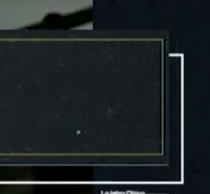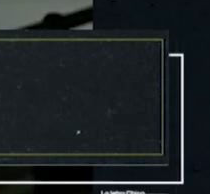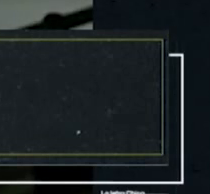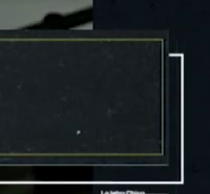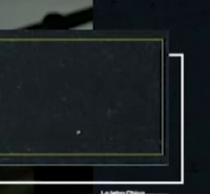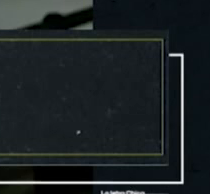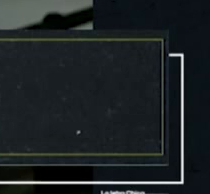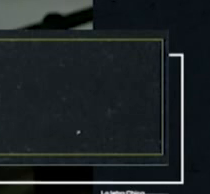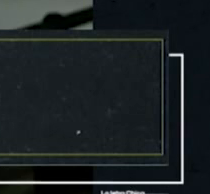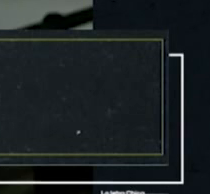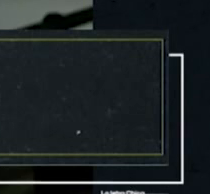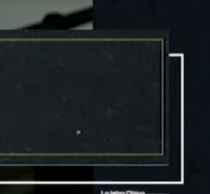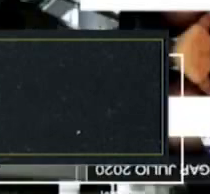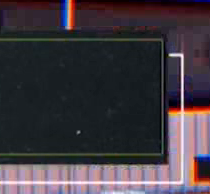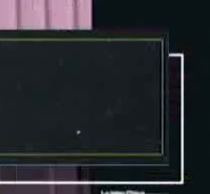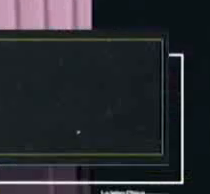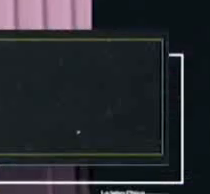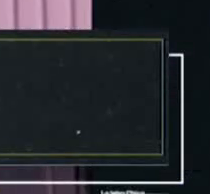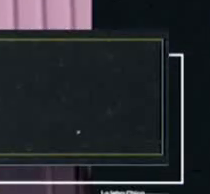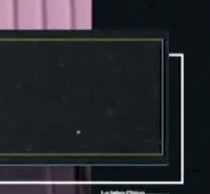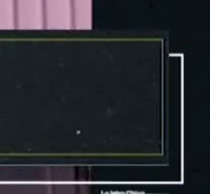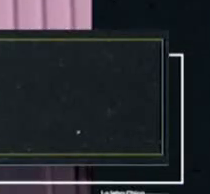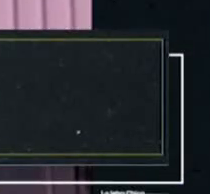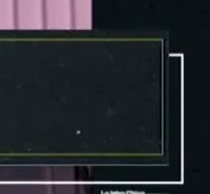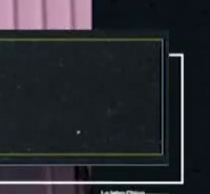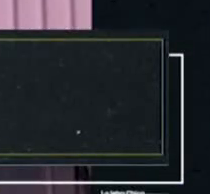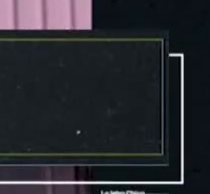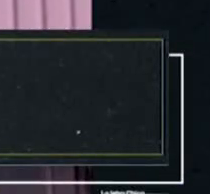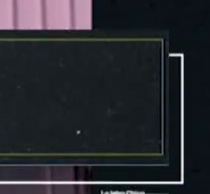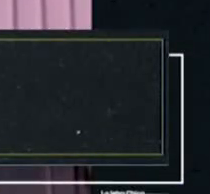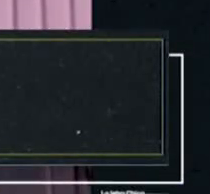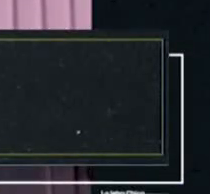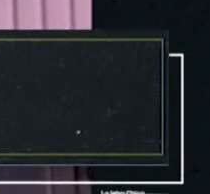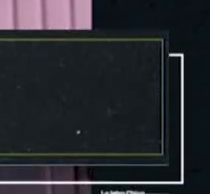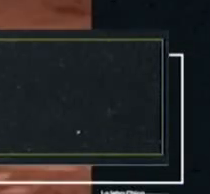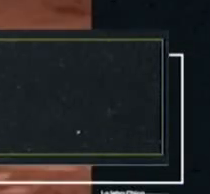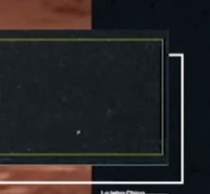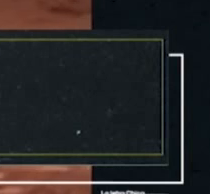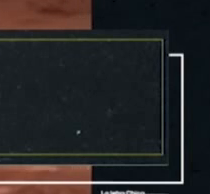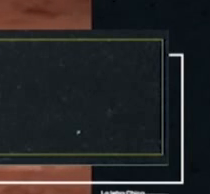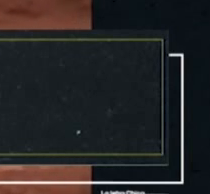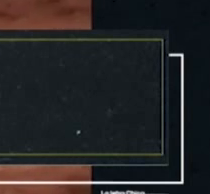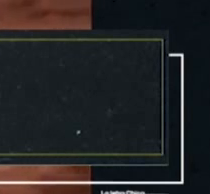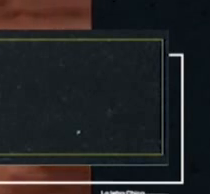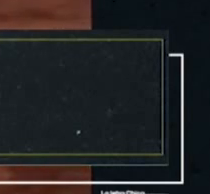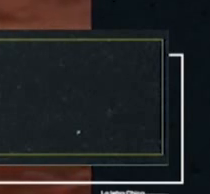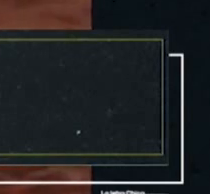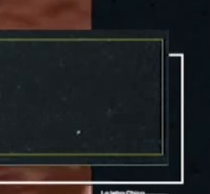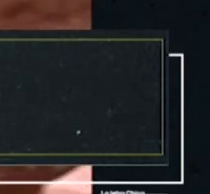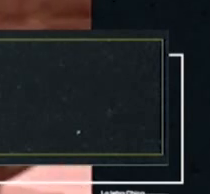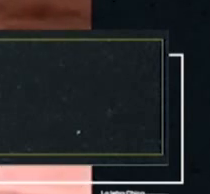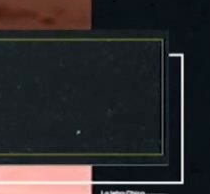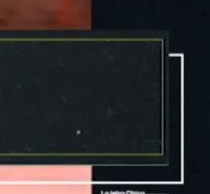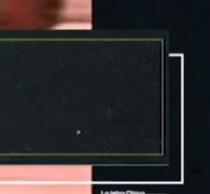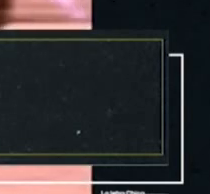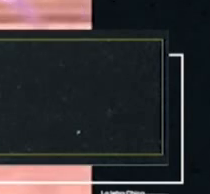manejando de la materia prima. Y el cáñamo en particular, el cannabis medicinal sobre todo, tiene grandes perspectivas